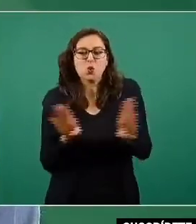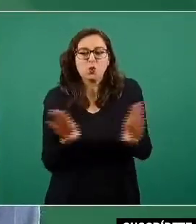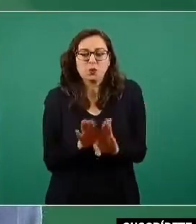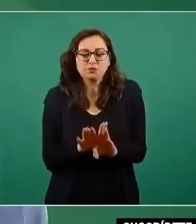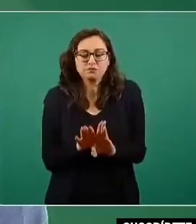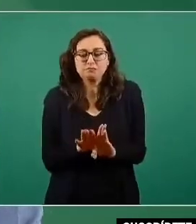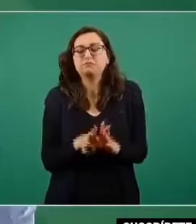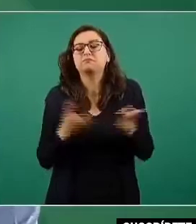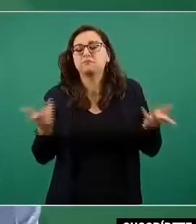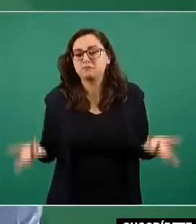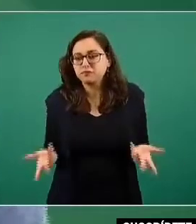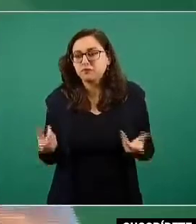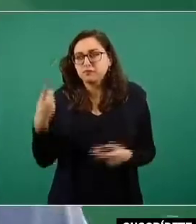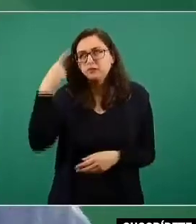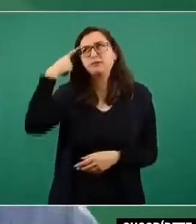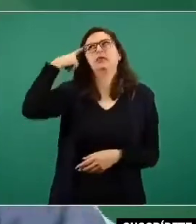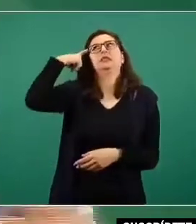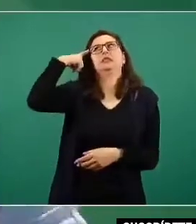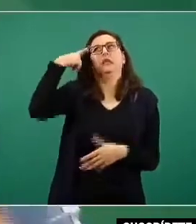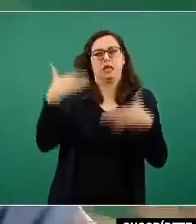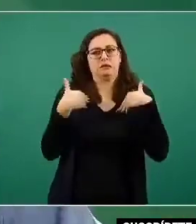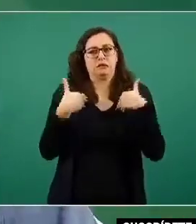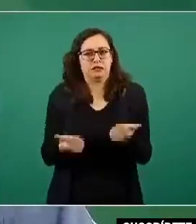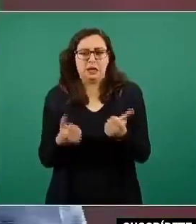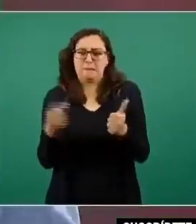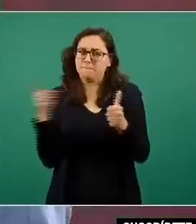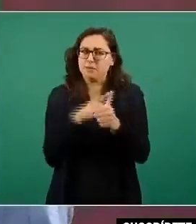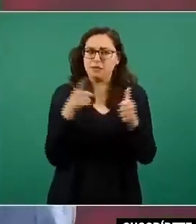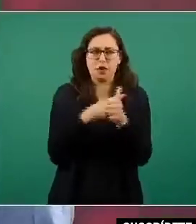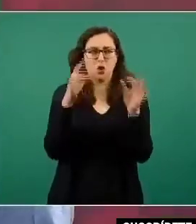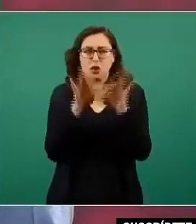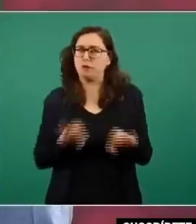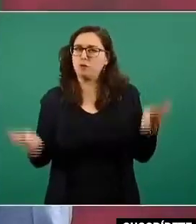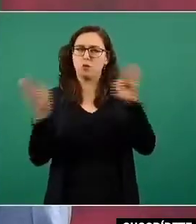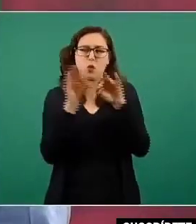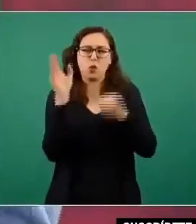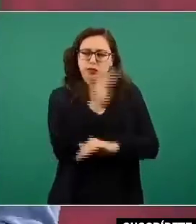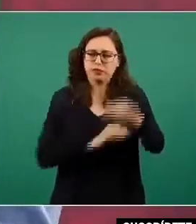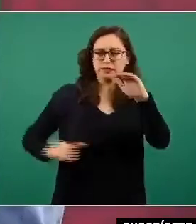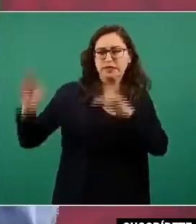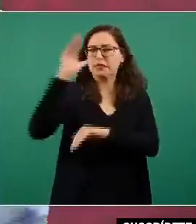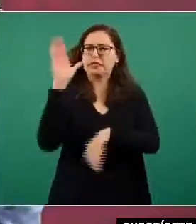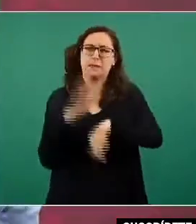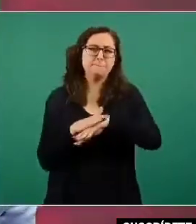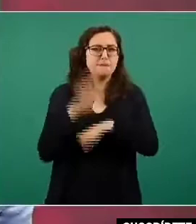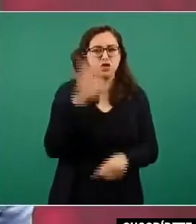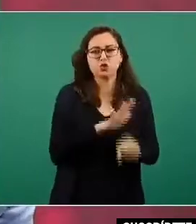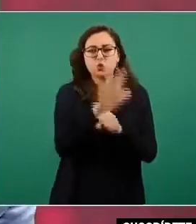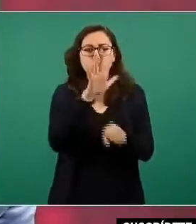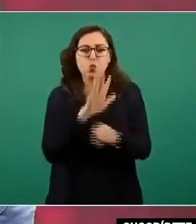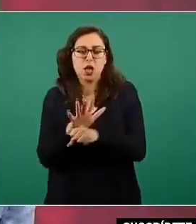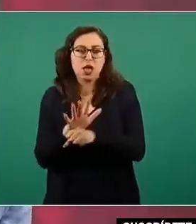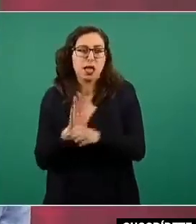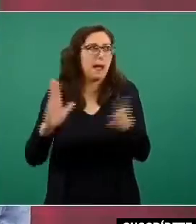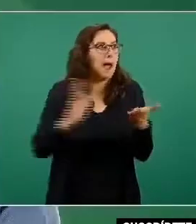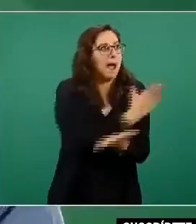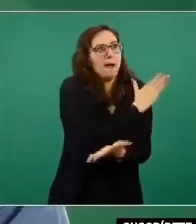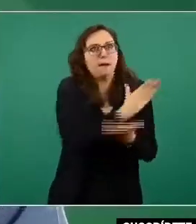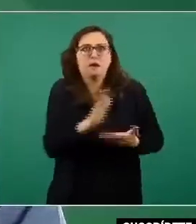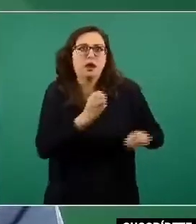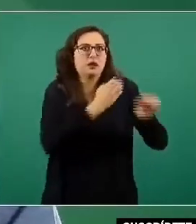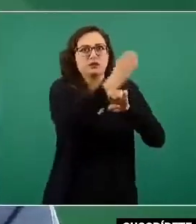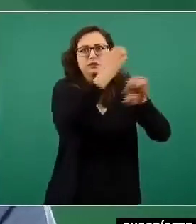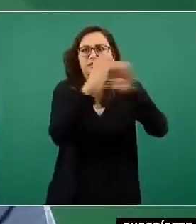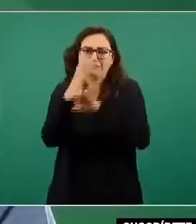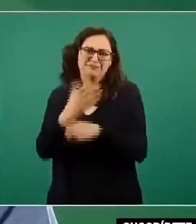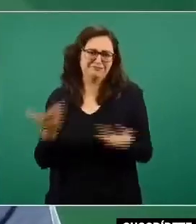voluntad, conciencia del interés superior de la nación y no de las partes de la nación. Termino